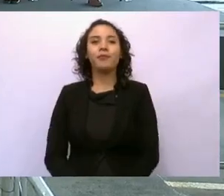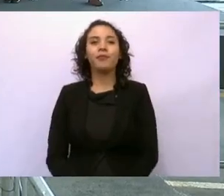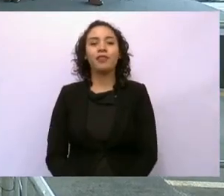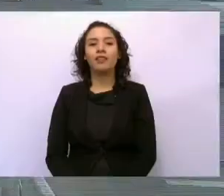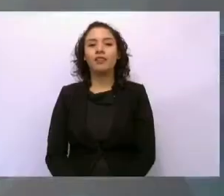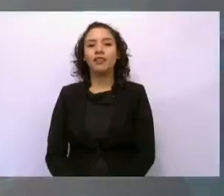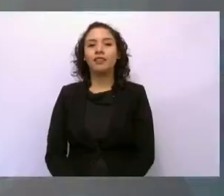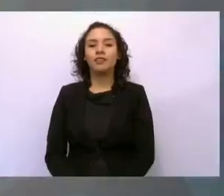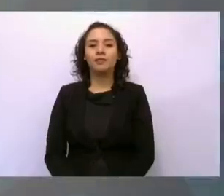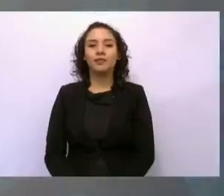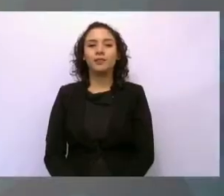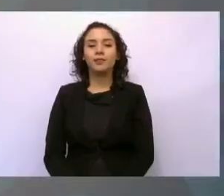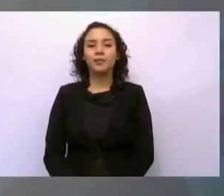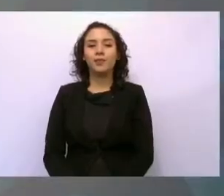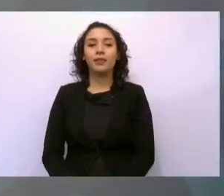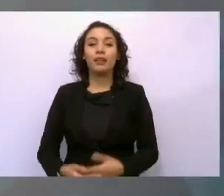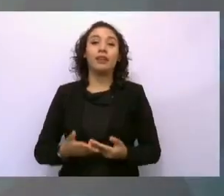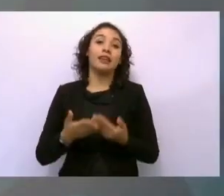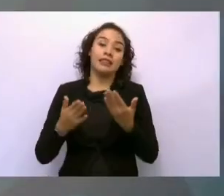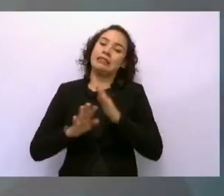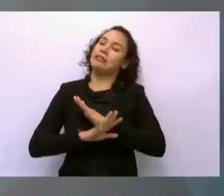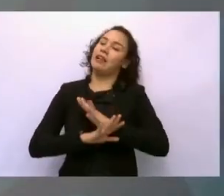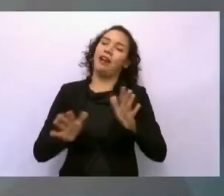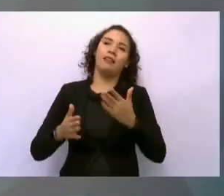Ya era tiempo.